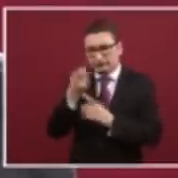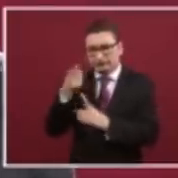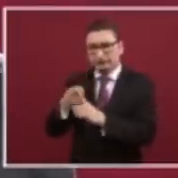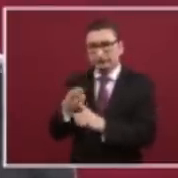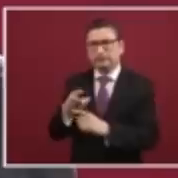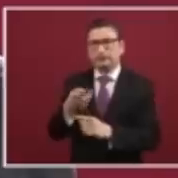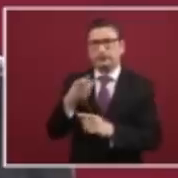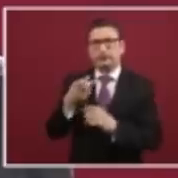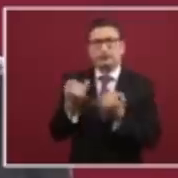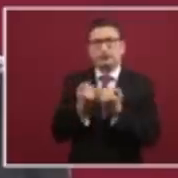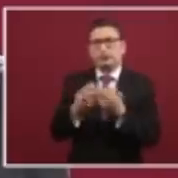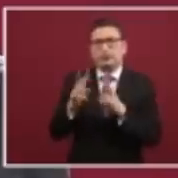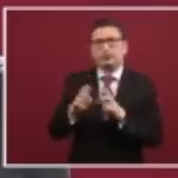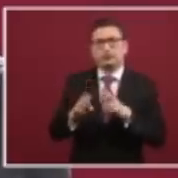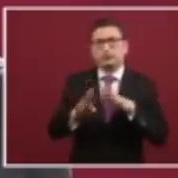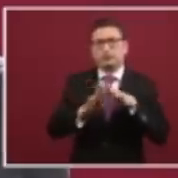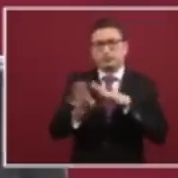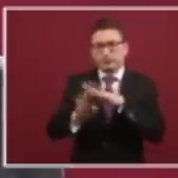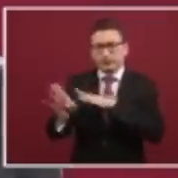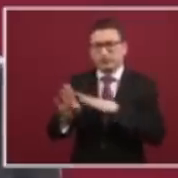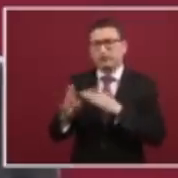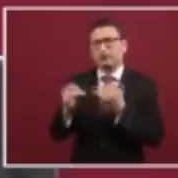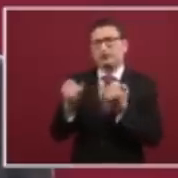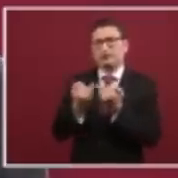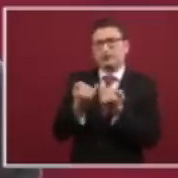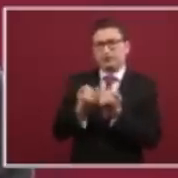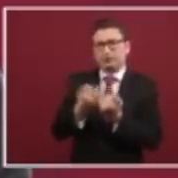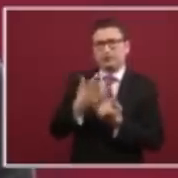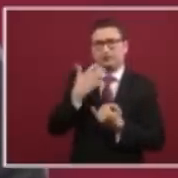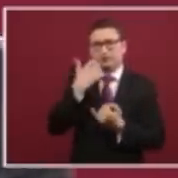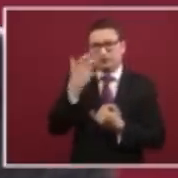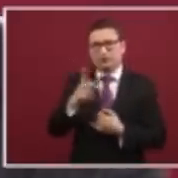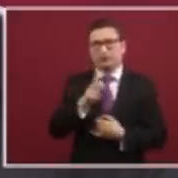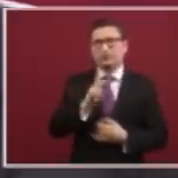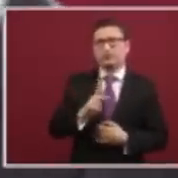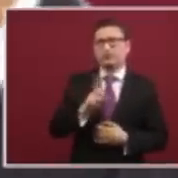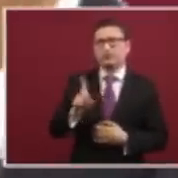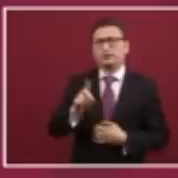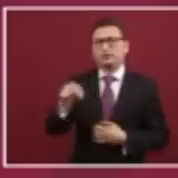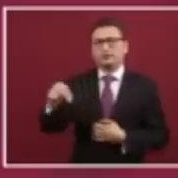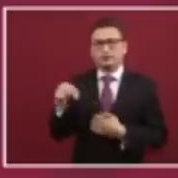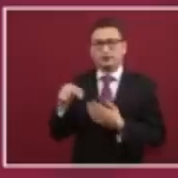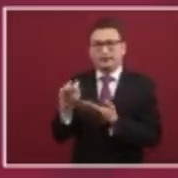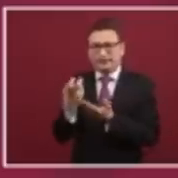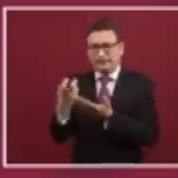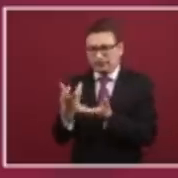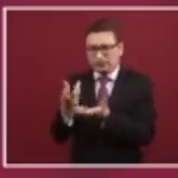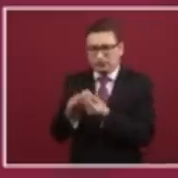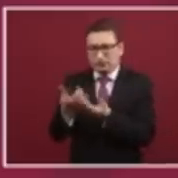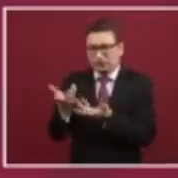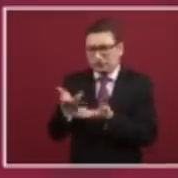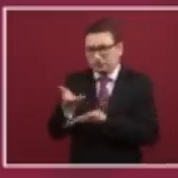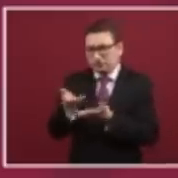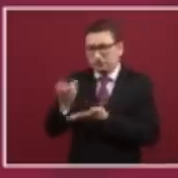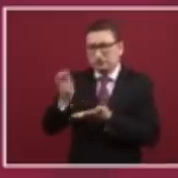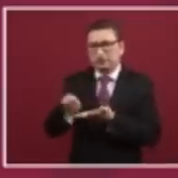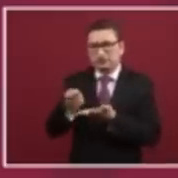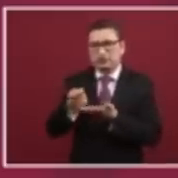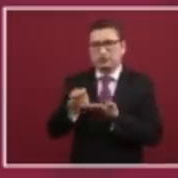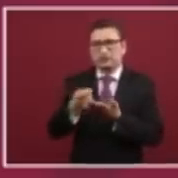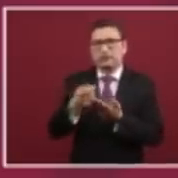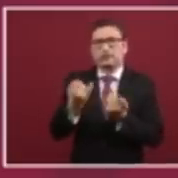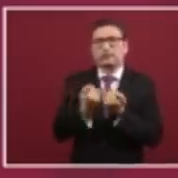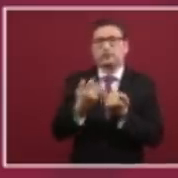lo migratorio y el plan de desarrollo para crear